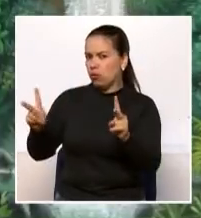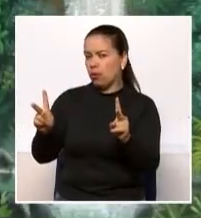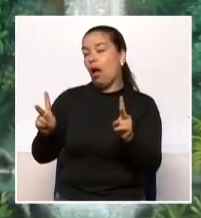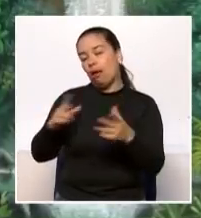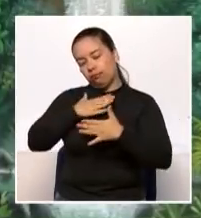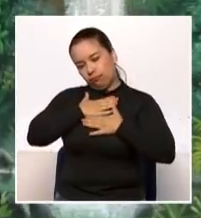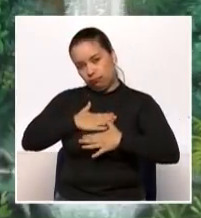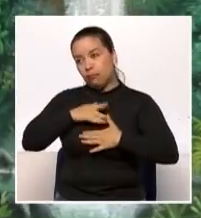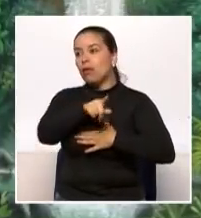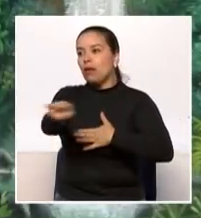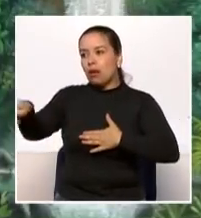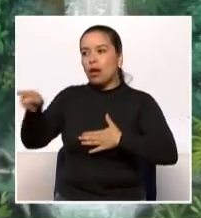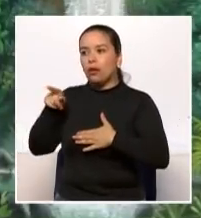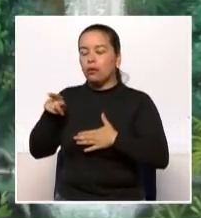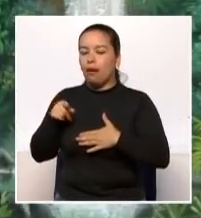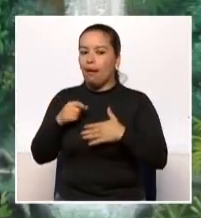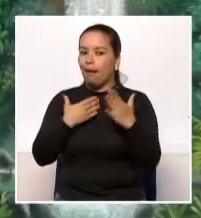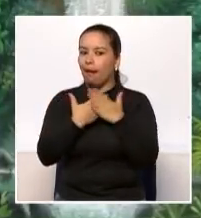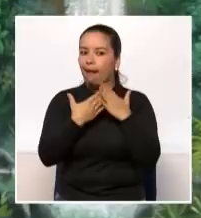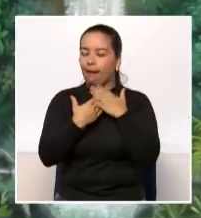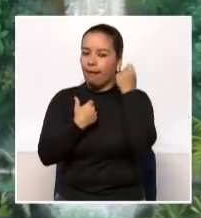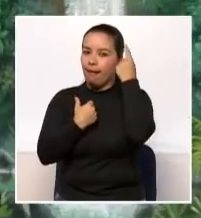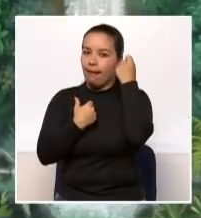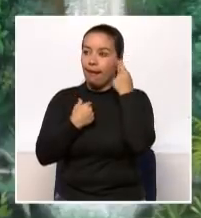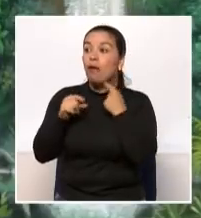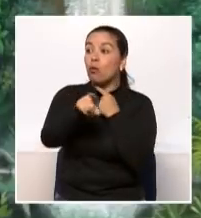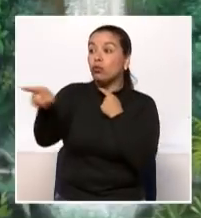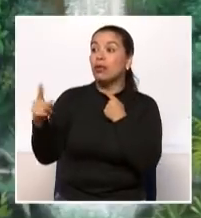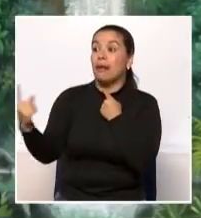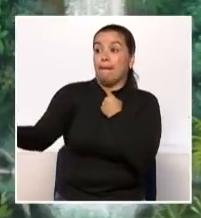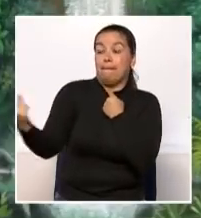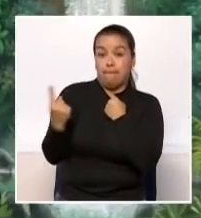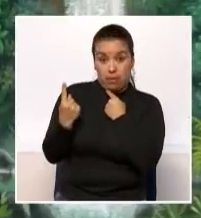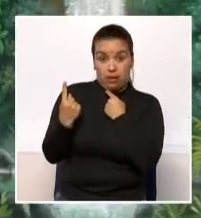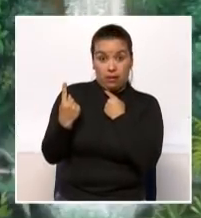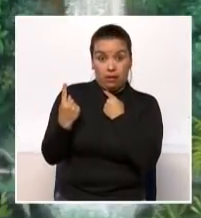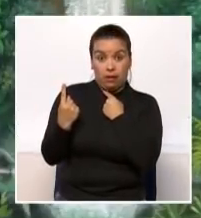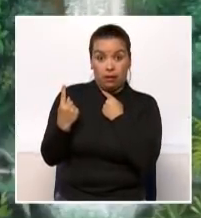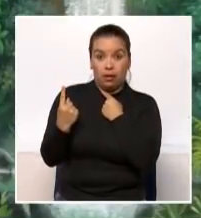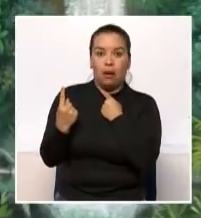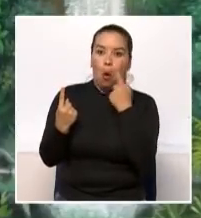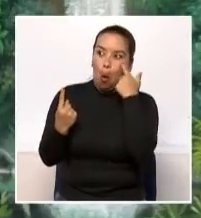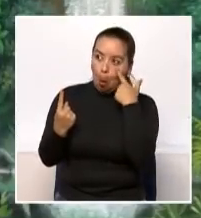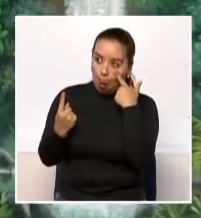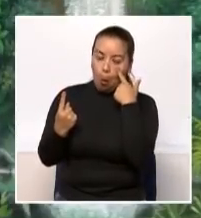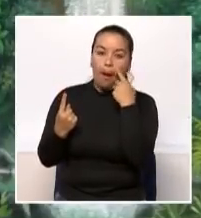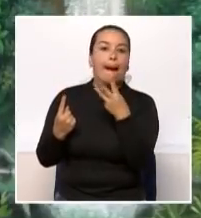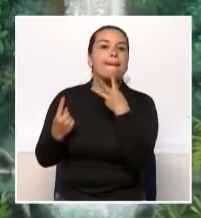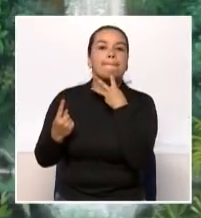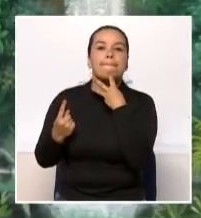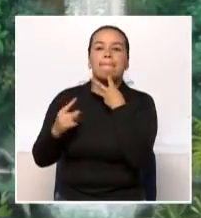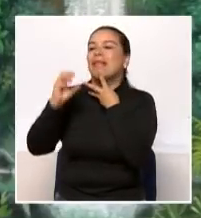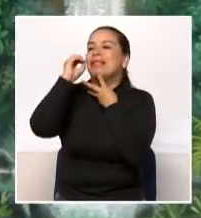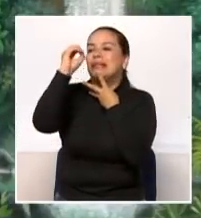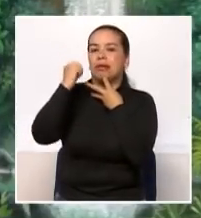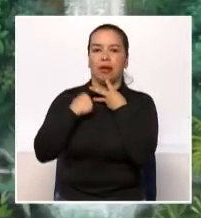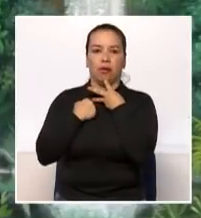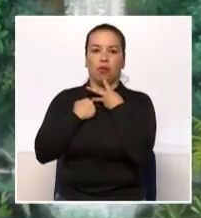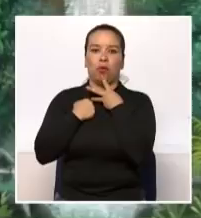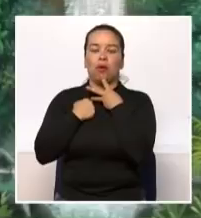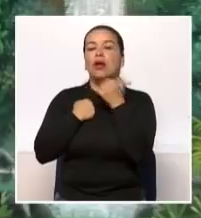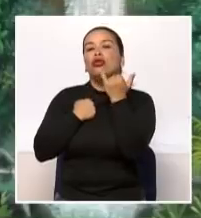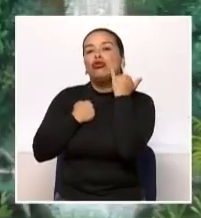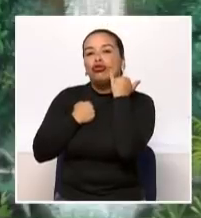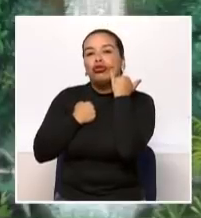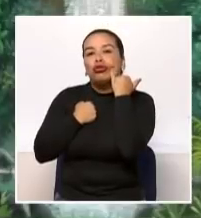afortunadamente han entendido el mensaje y nosotros les decimos, cuando vengan a la consulta, vengan en ayunas, traigan una muestrica de orina